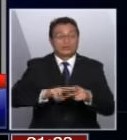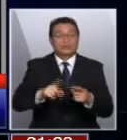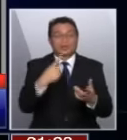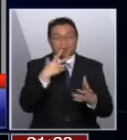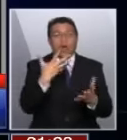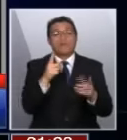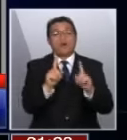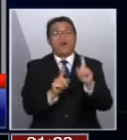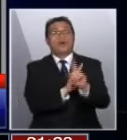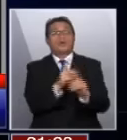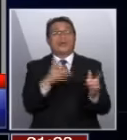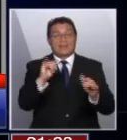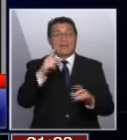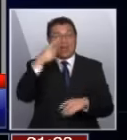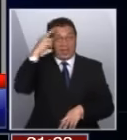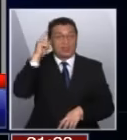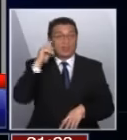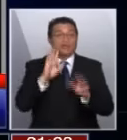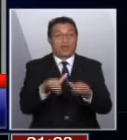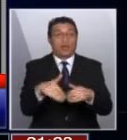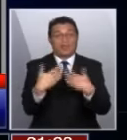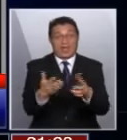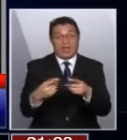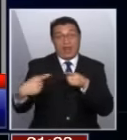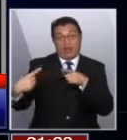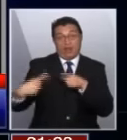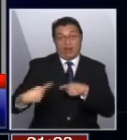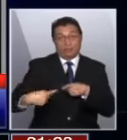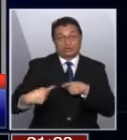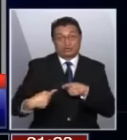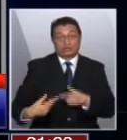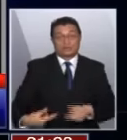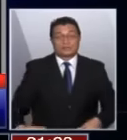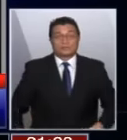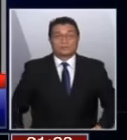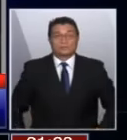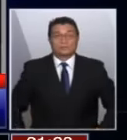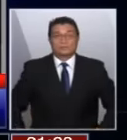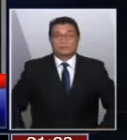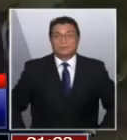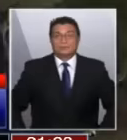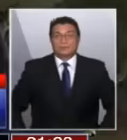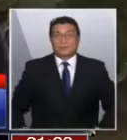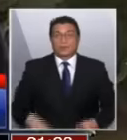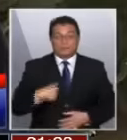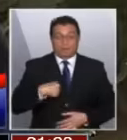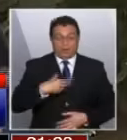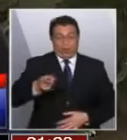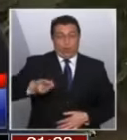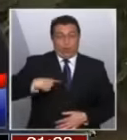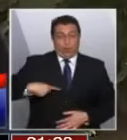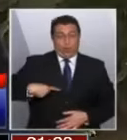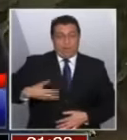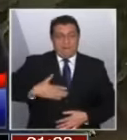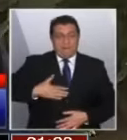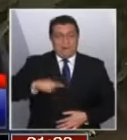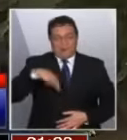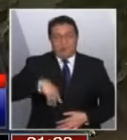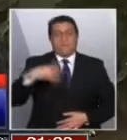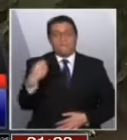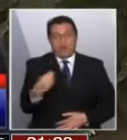reaccionado y el daño que le puede causar además a la oposición los mea culpa son buenos